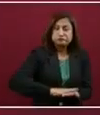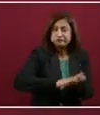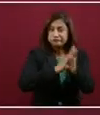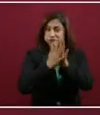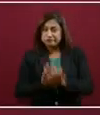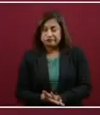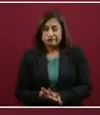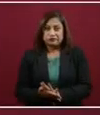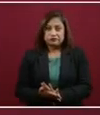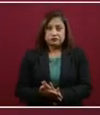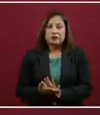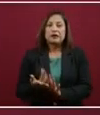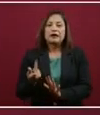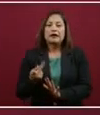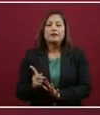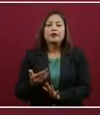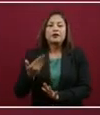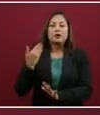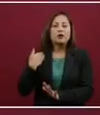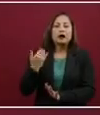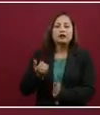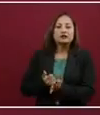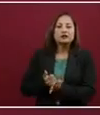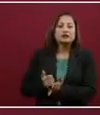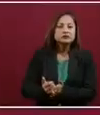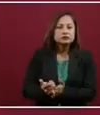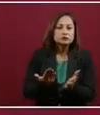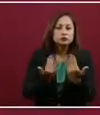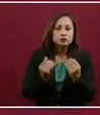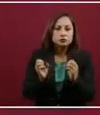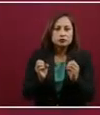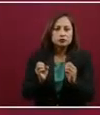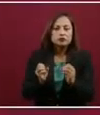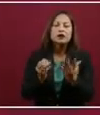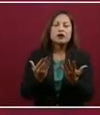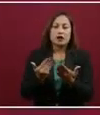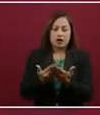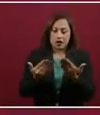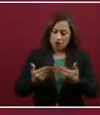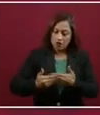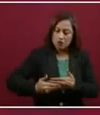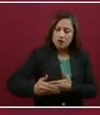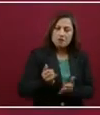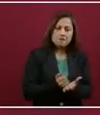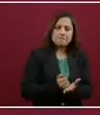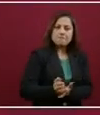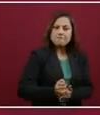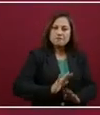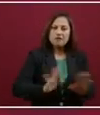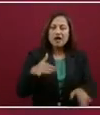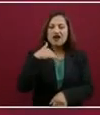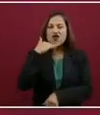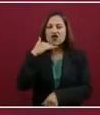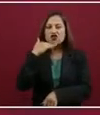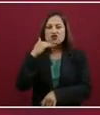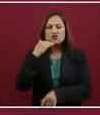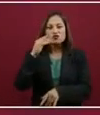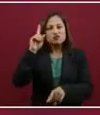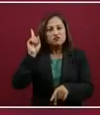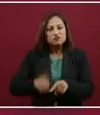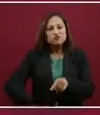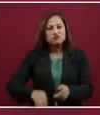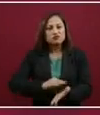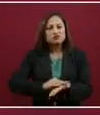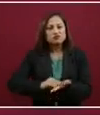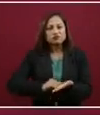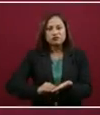la decisión de que se acabe con la corrupción. Y el mal ejemplo se